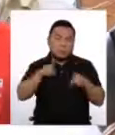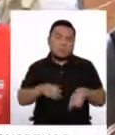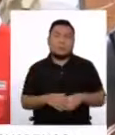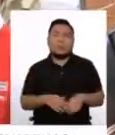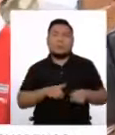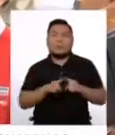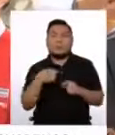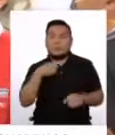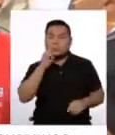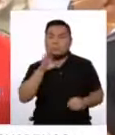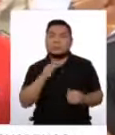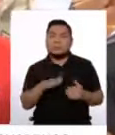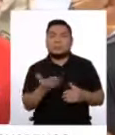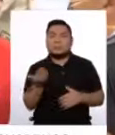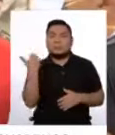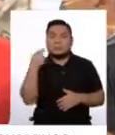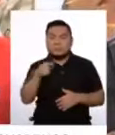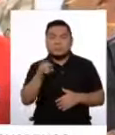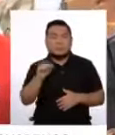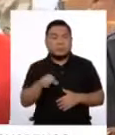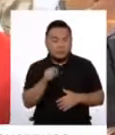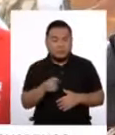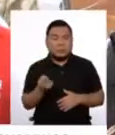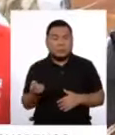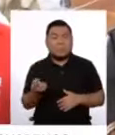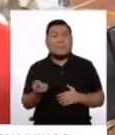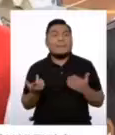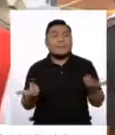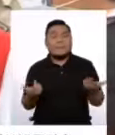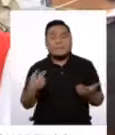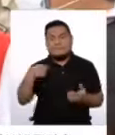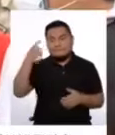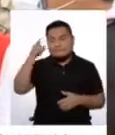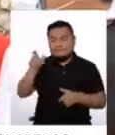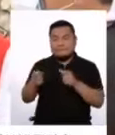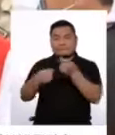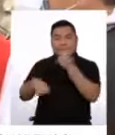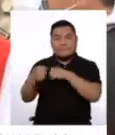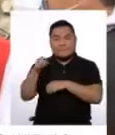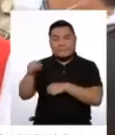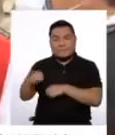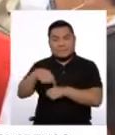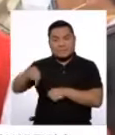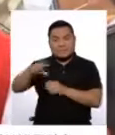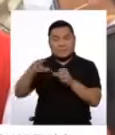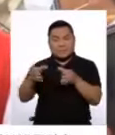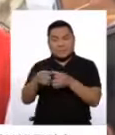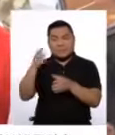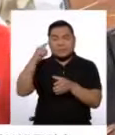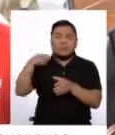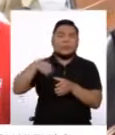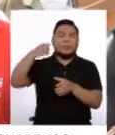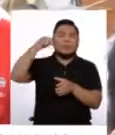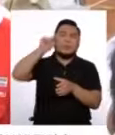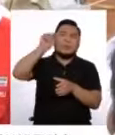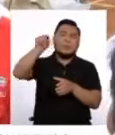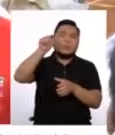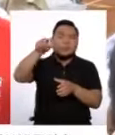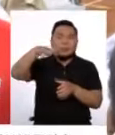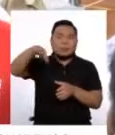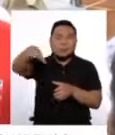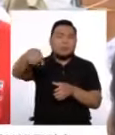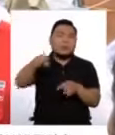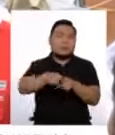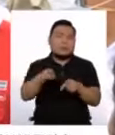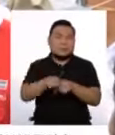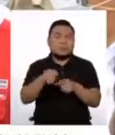anteriormente, justamente, que reciba dentro de Acadenza a los comerciantes de hortalizas, que es un fuerte sector que tendría que acá sostener